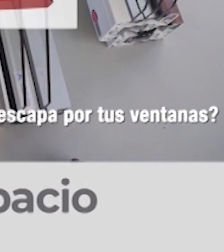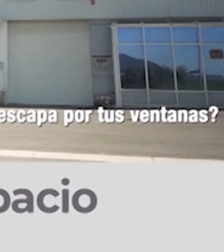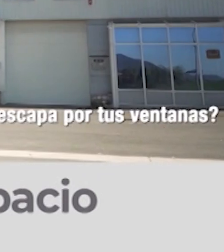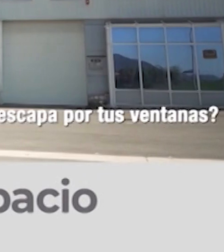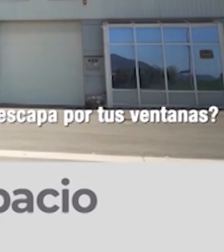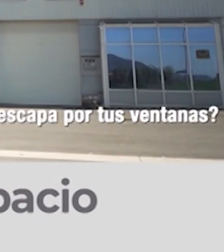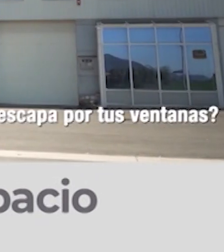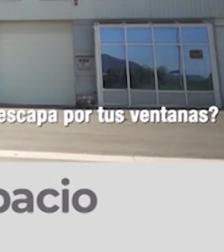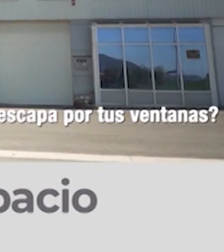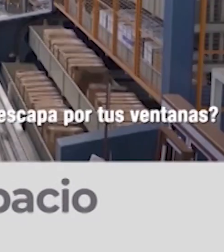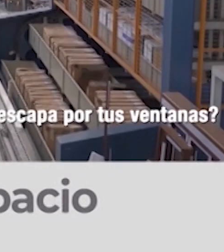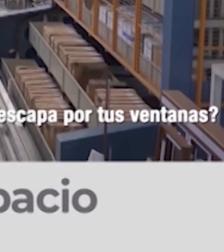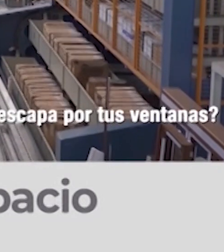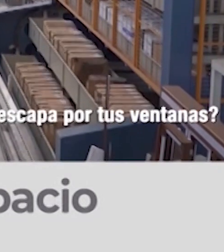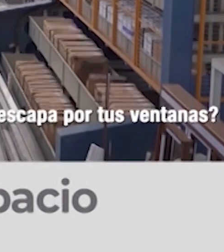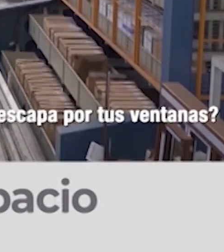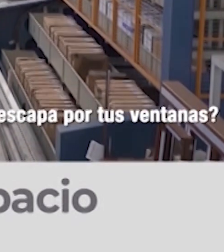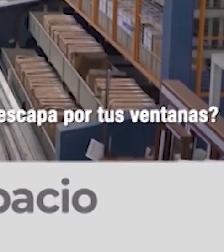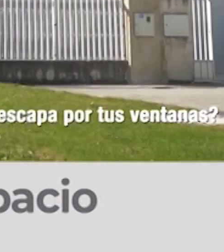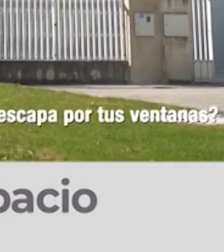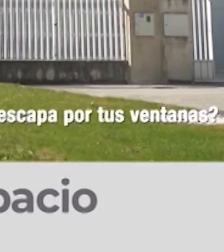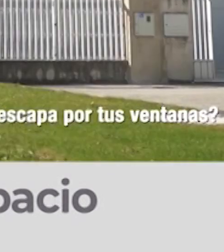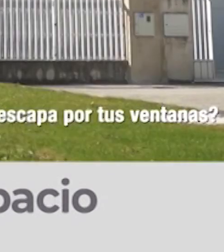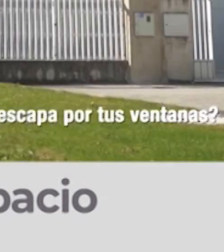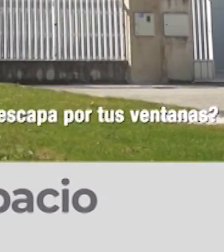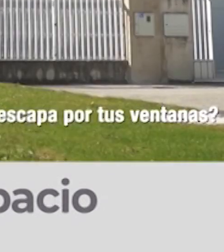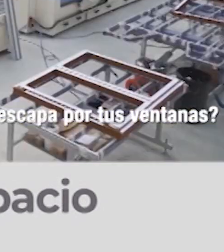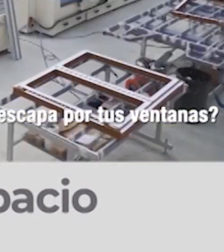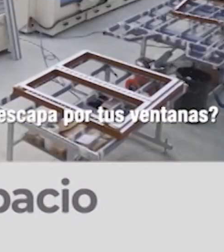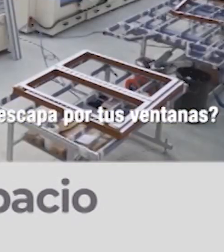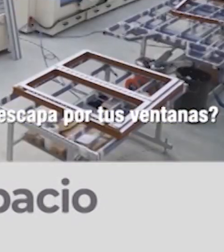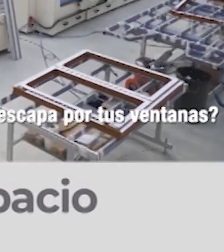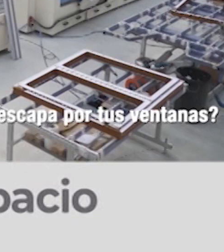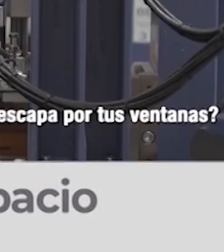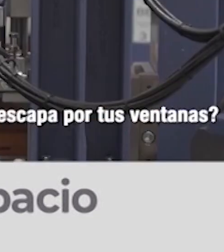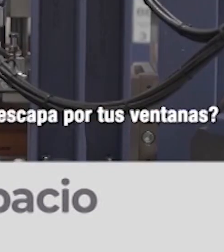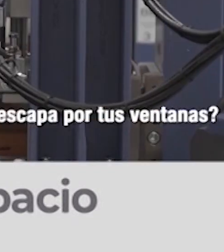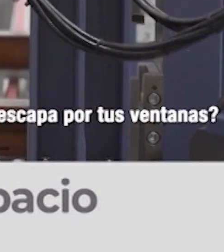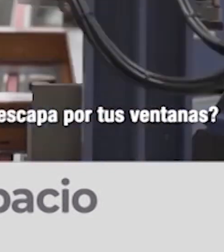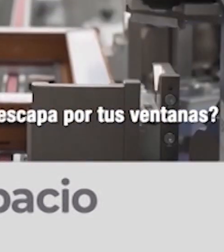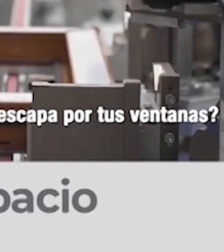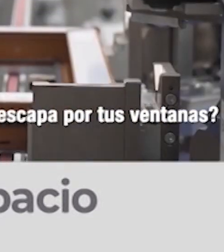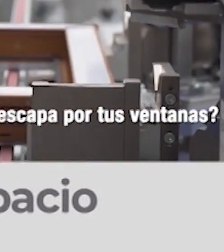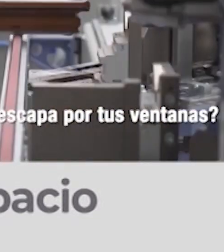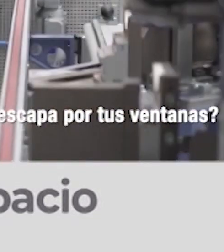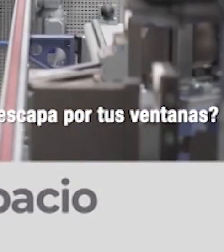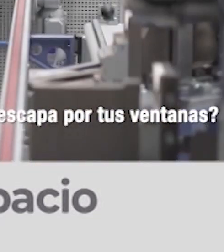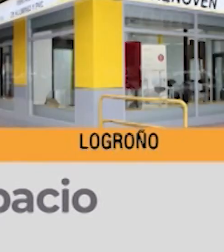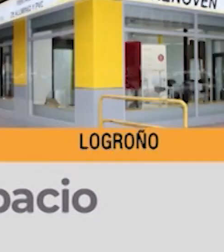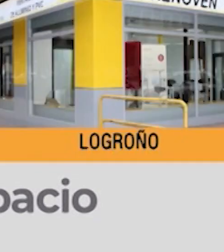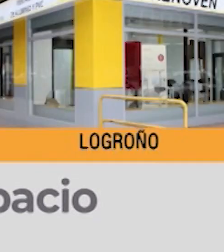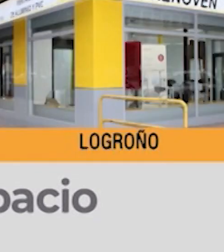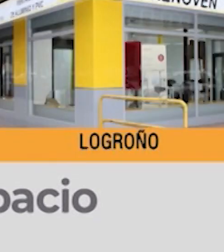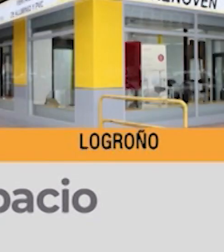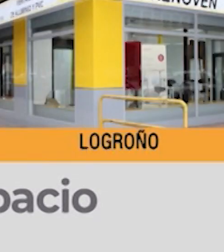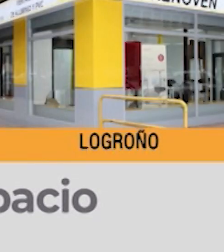casi nulo. Renoven dispone de un centro exclusivo de fabricación de estas ventanas único en Navarra. Además, disponemos de instalaciones en toda la zona norte